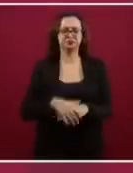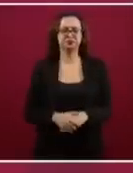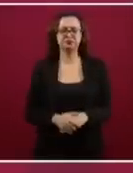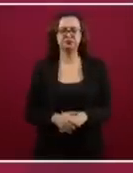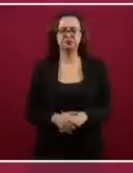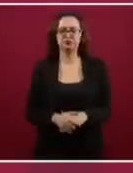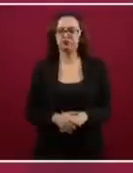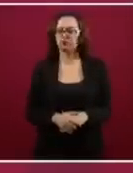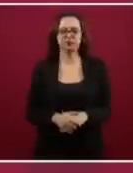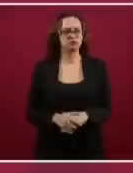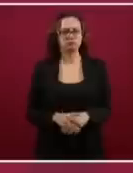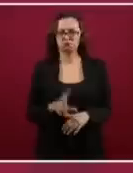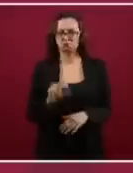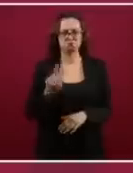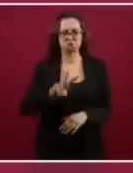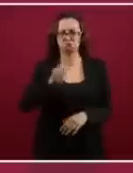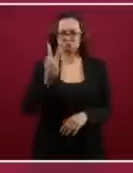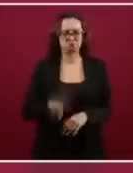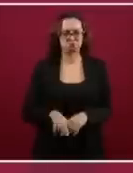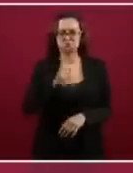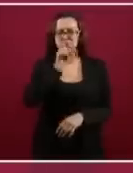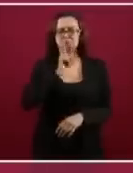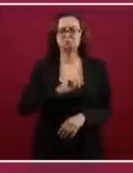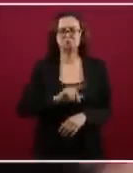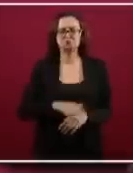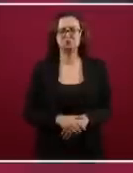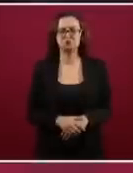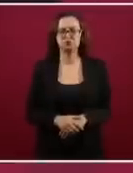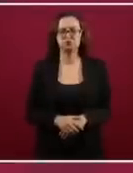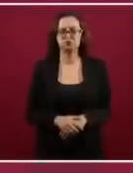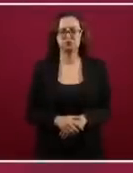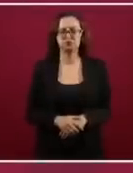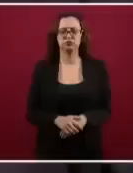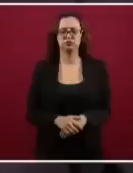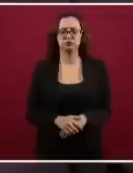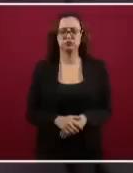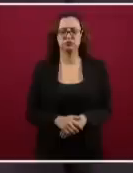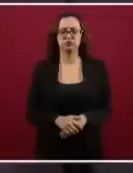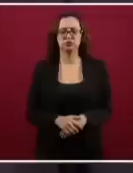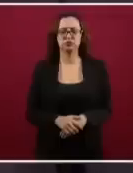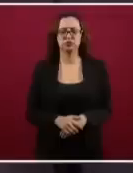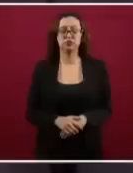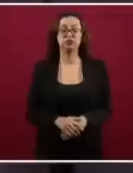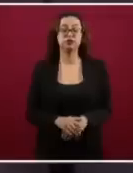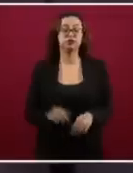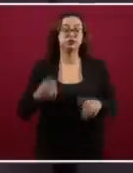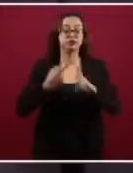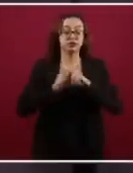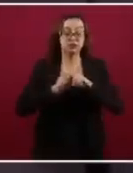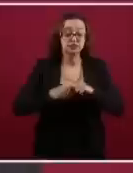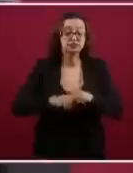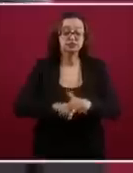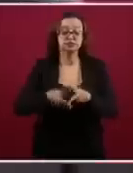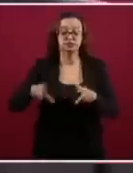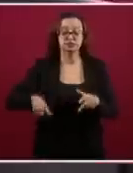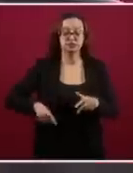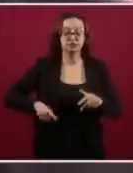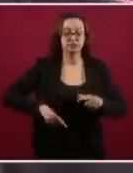no corresponde a la realidad. Cuando recibimos el gobierno